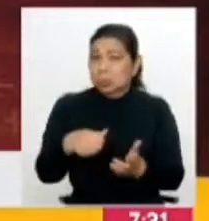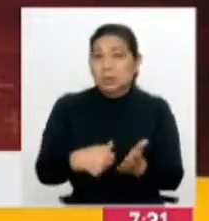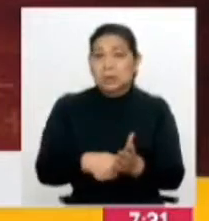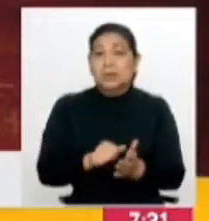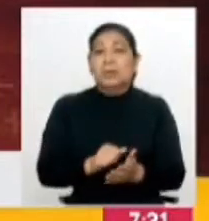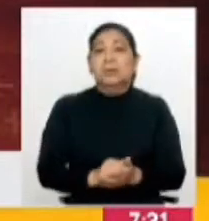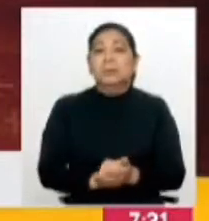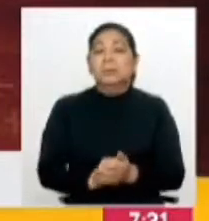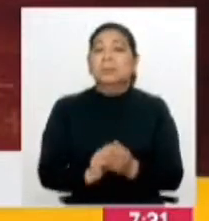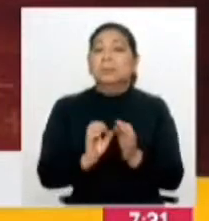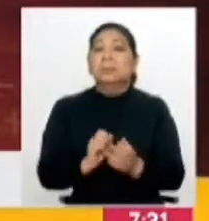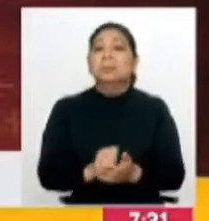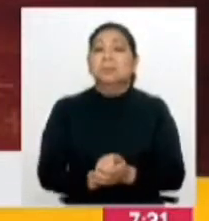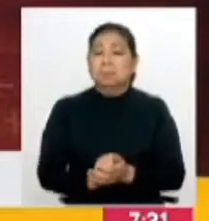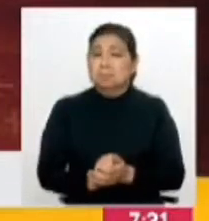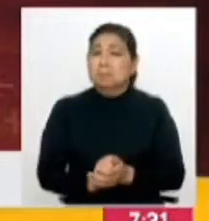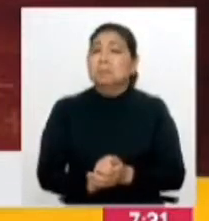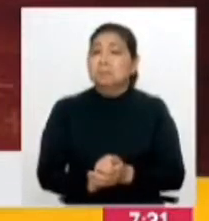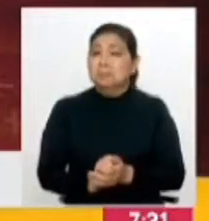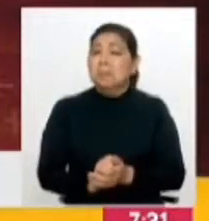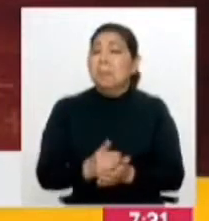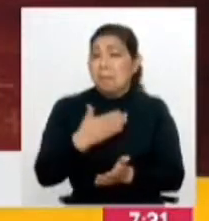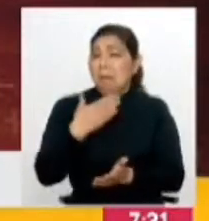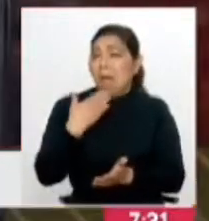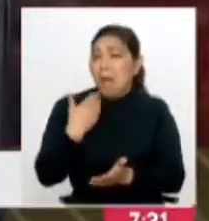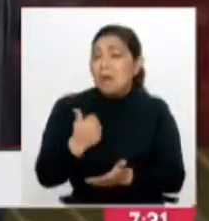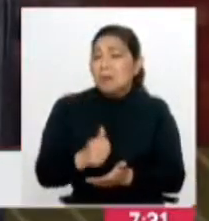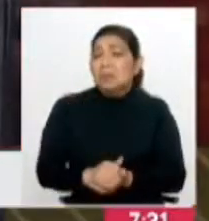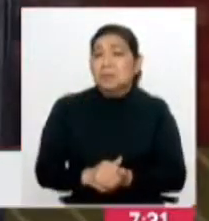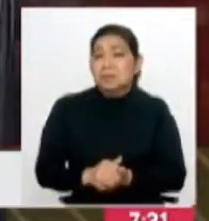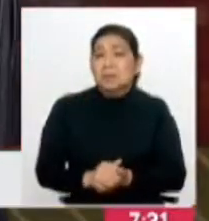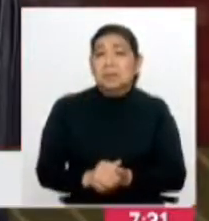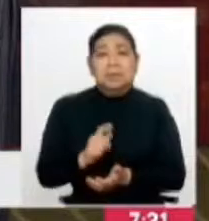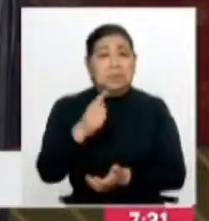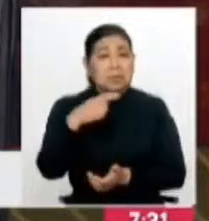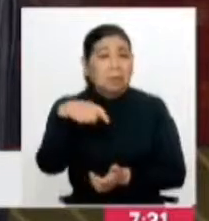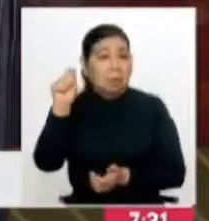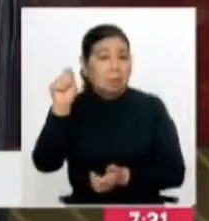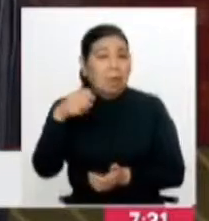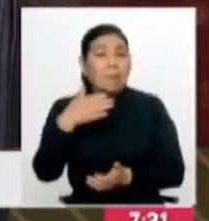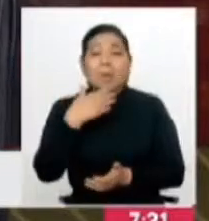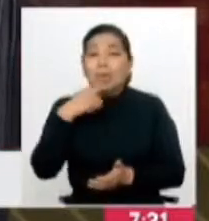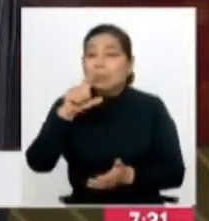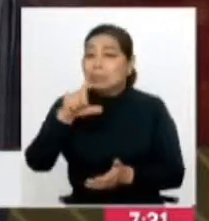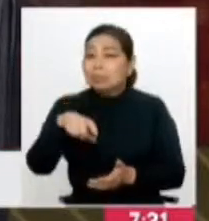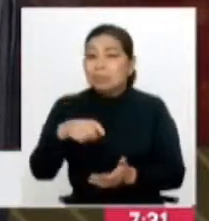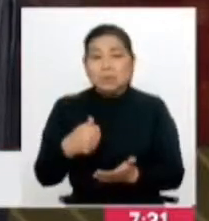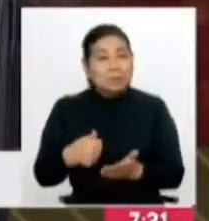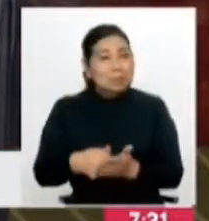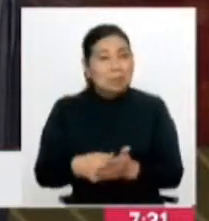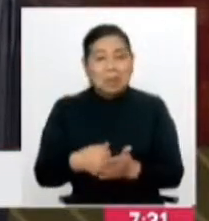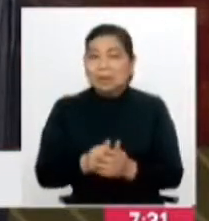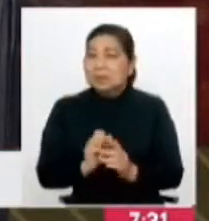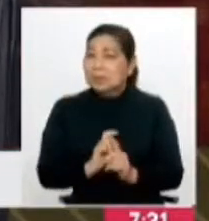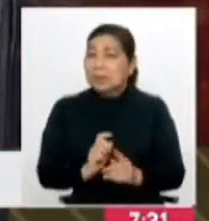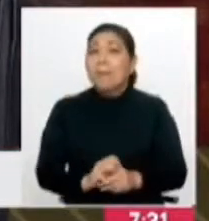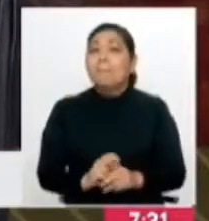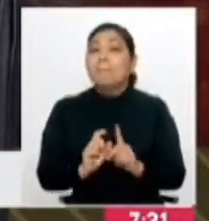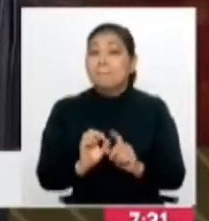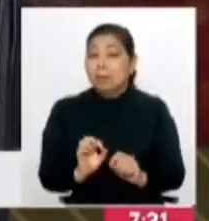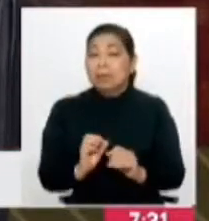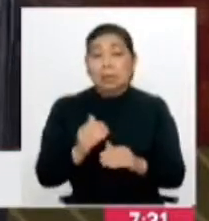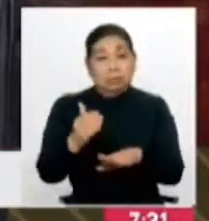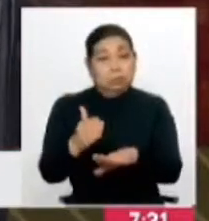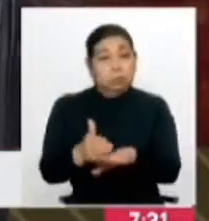atenderse. Es correcto. Sobre todo un cajero. En esta primera etapa es 100% digital. Claro. No tiene un medio físico de pago. No tiene un medio físico. Pero ahora se